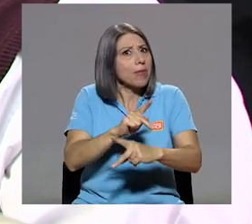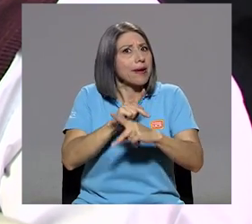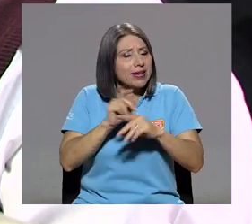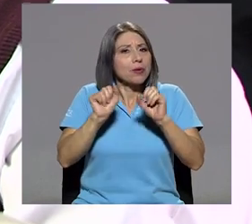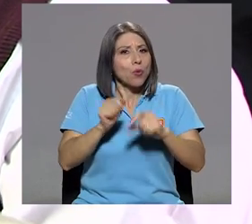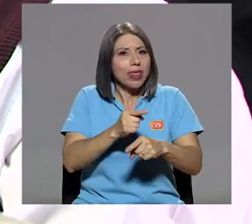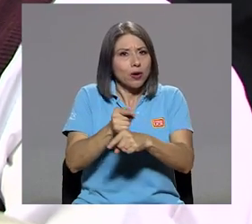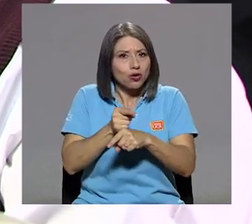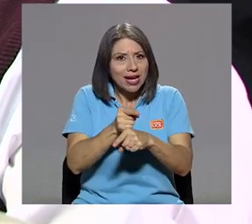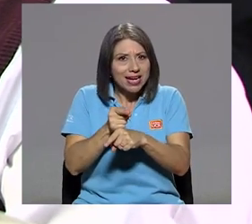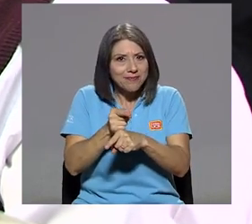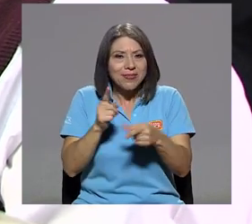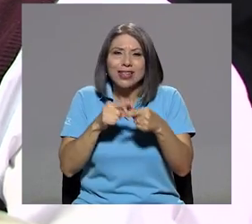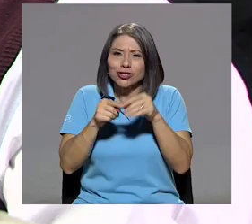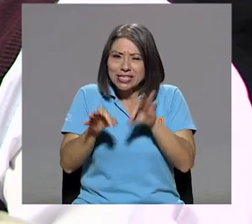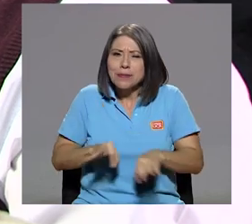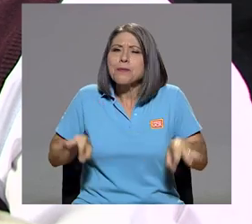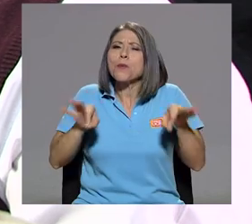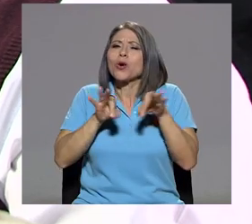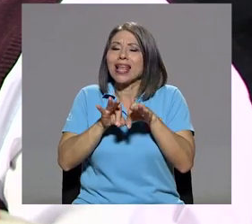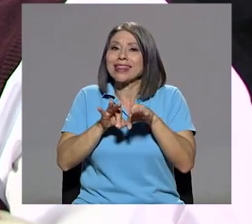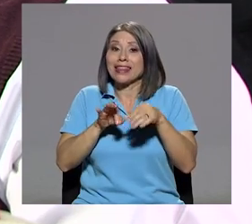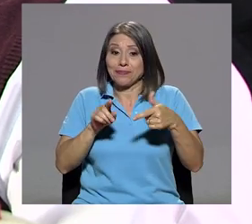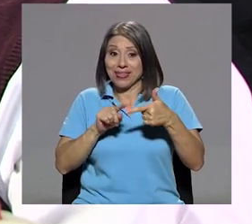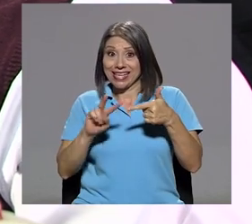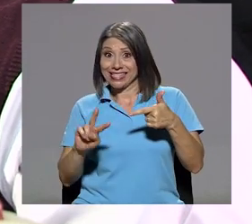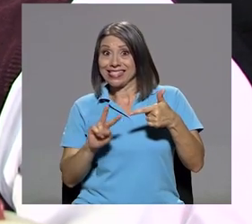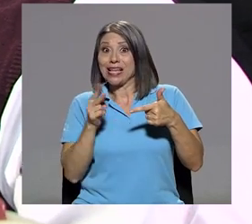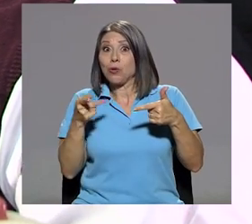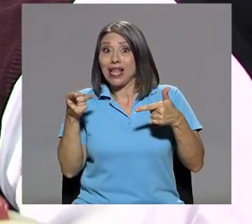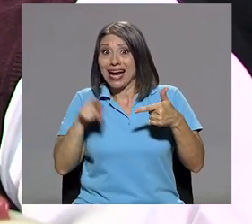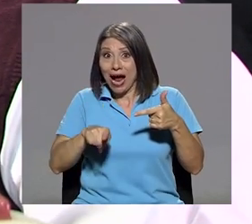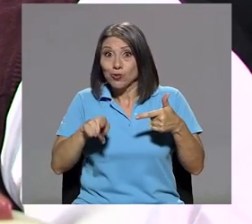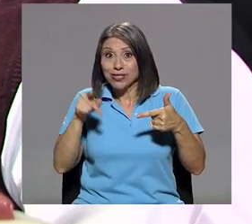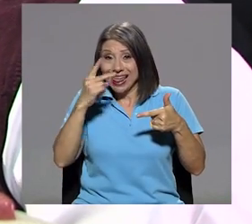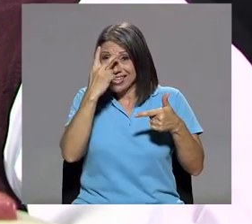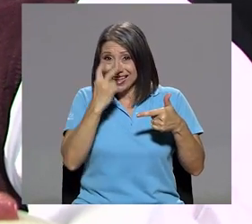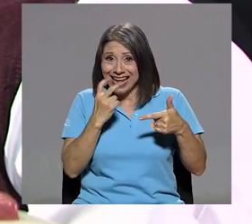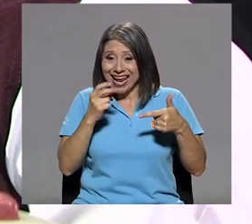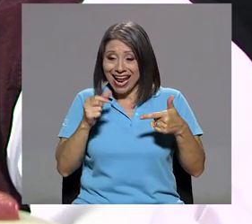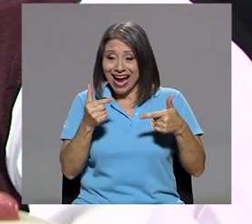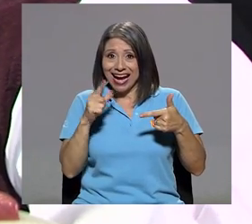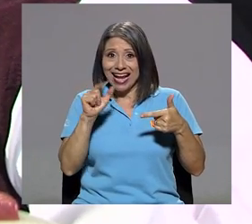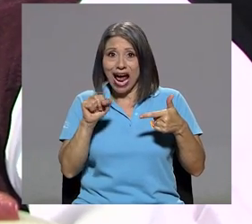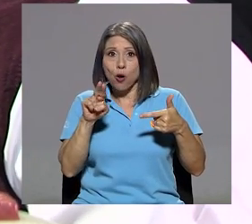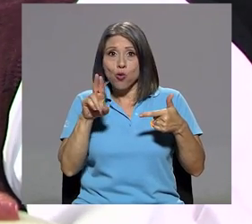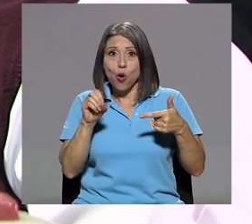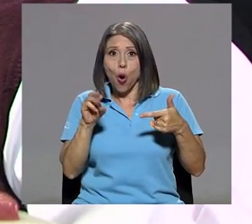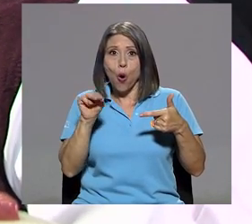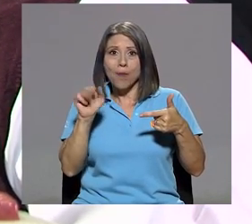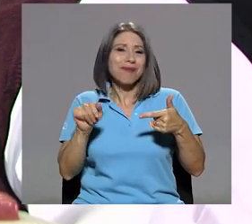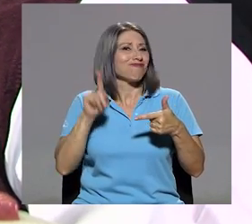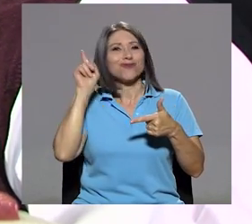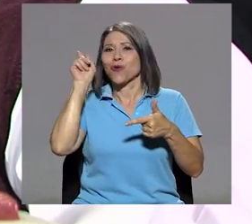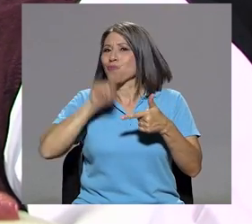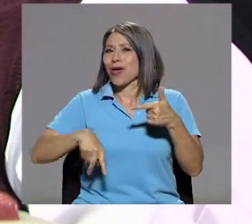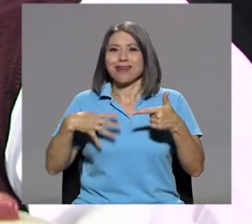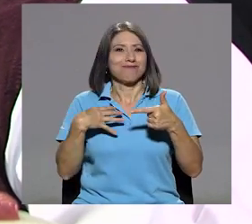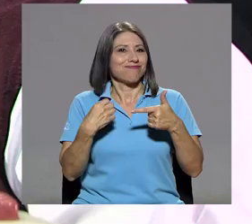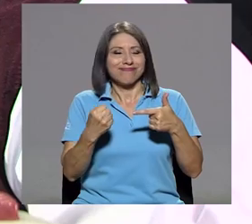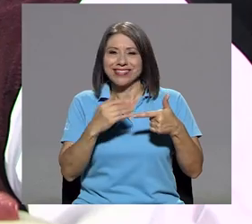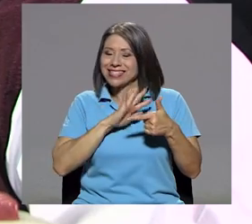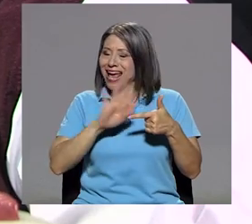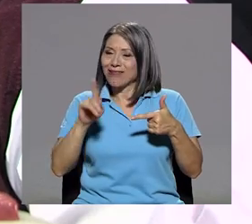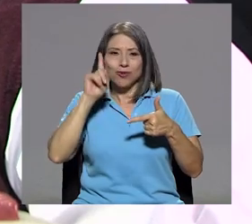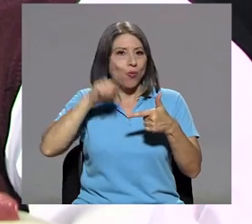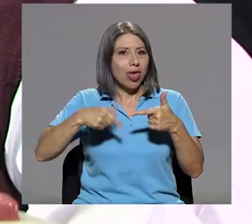corregir. De ahí la importancia entonces de que el glaucoma, a pesar de que es la segunda causa de ceguera, el daño que ya se tenga es irreversible. Eso es muy importante